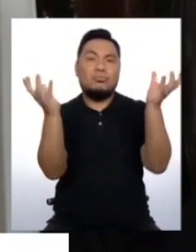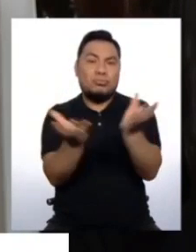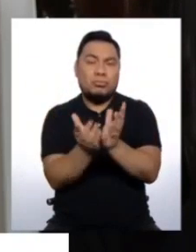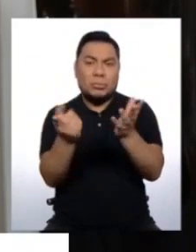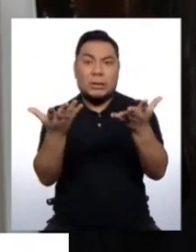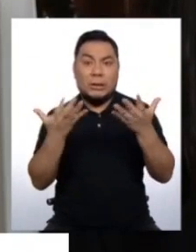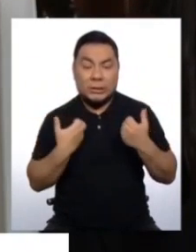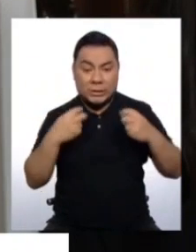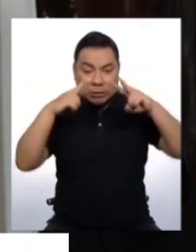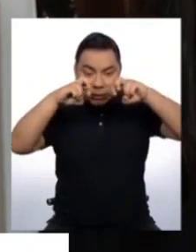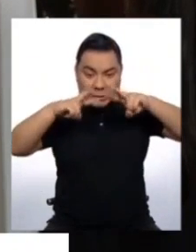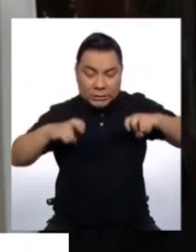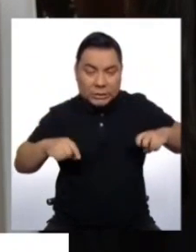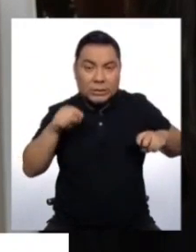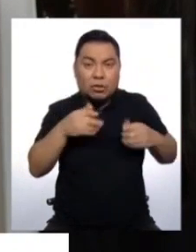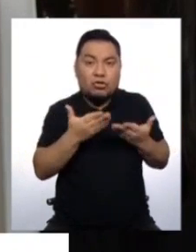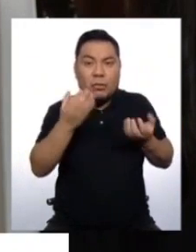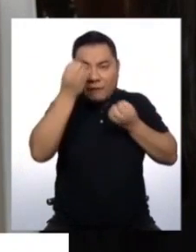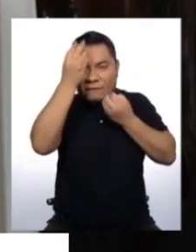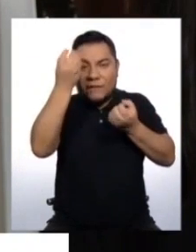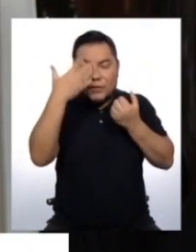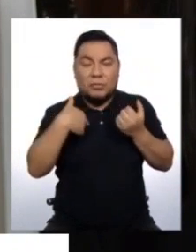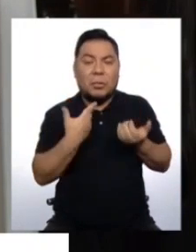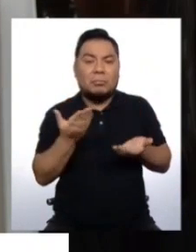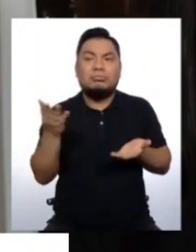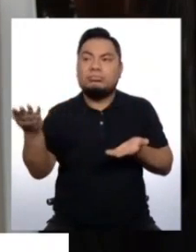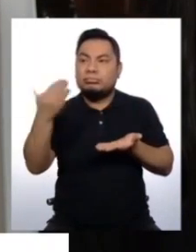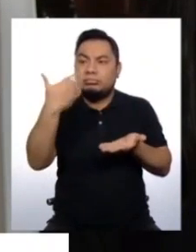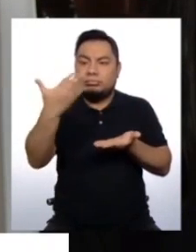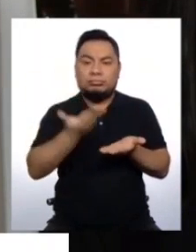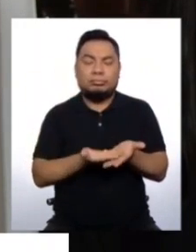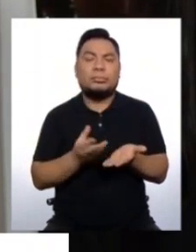que quieran analizar los datos que nosotros